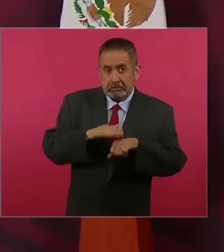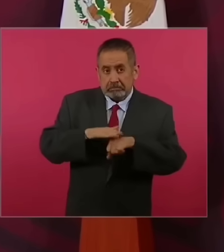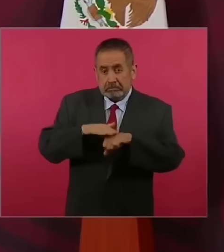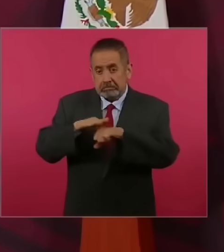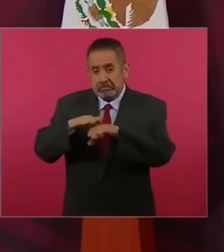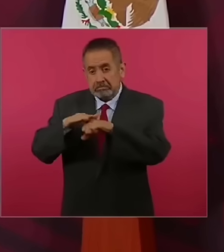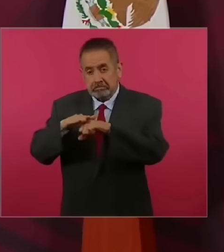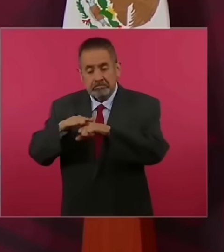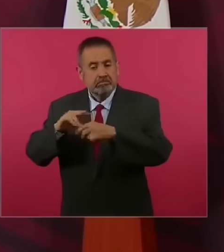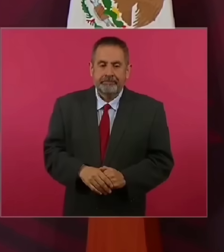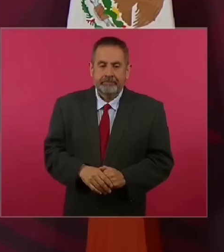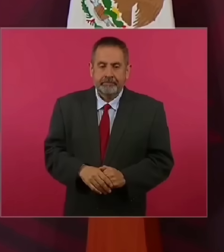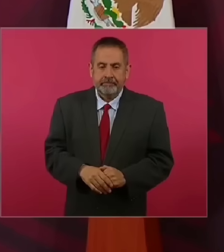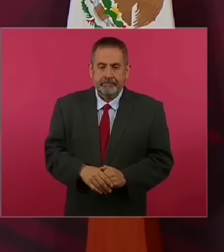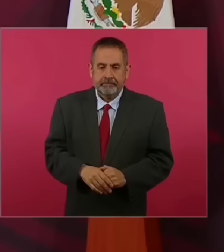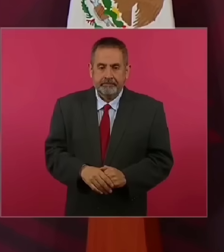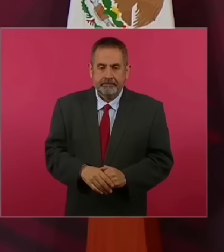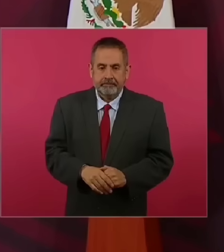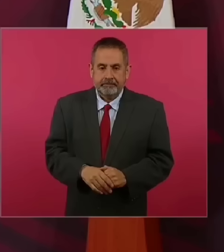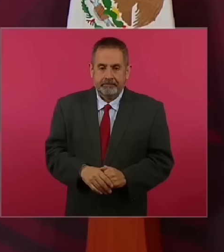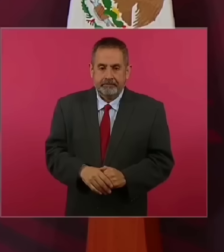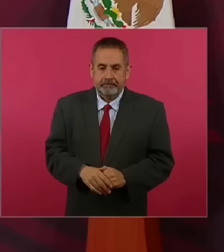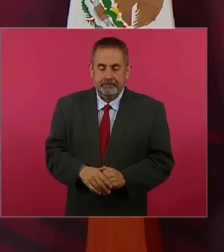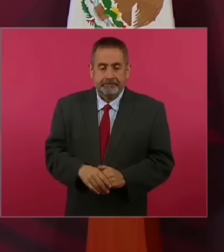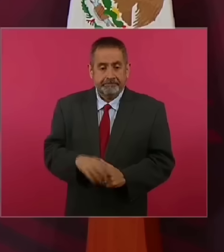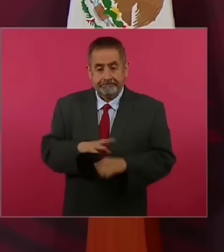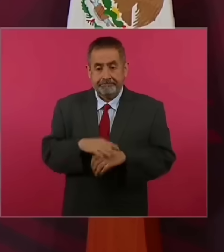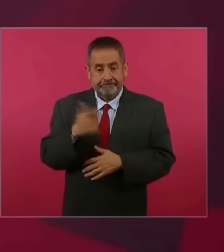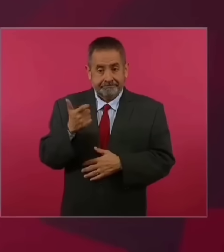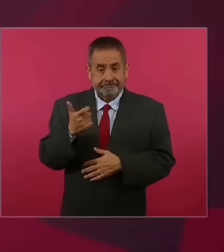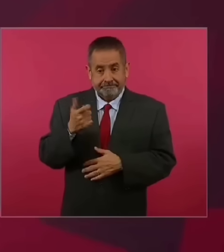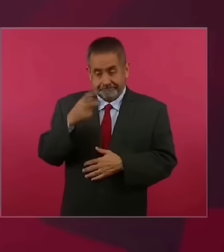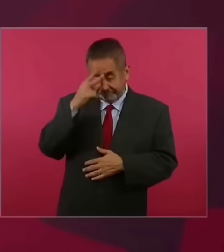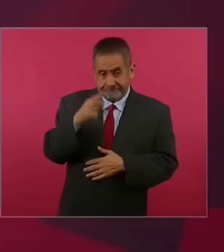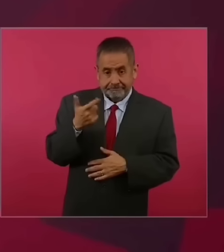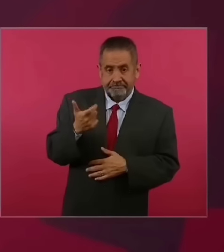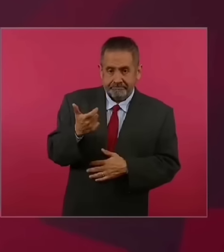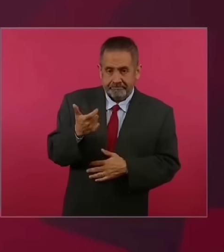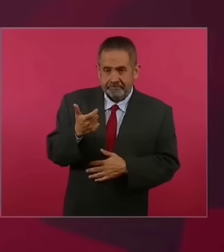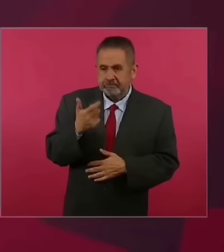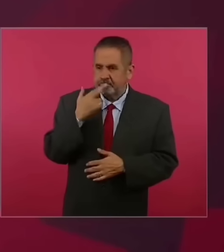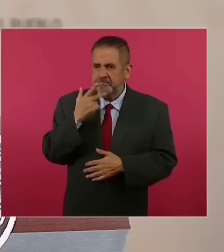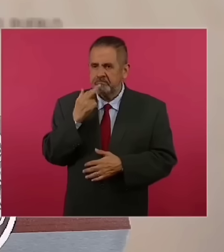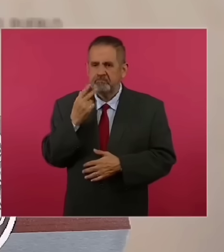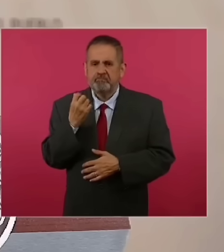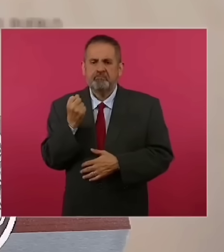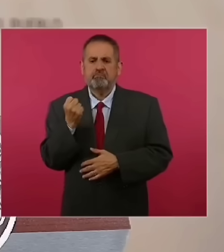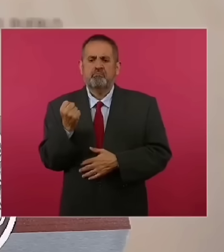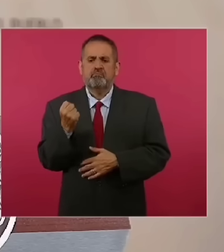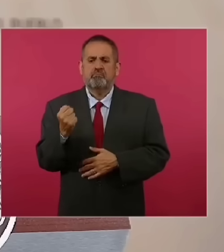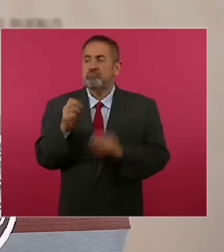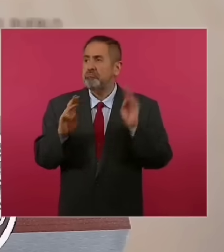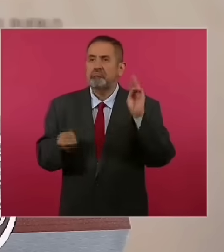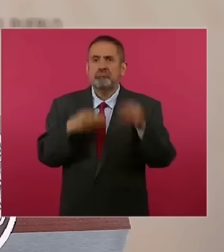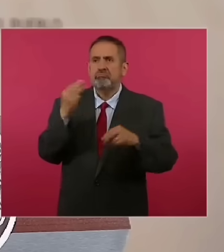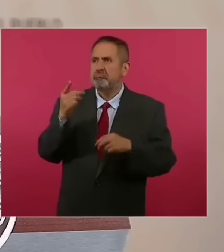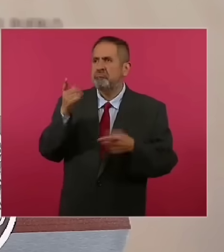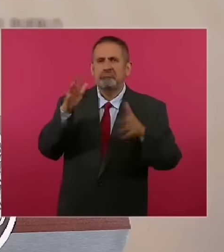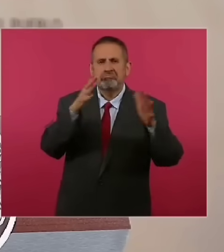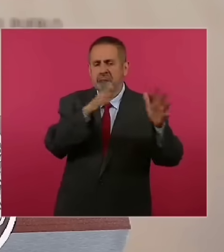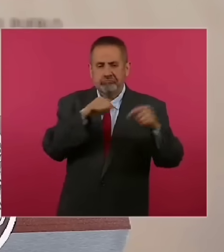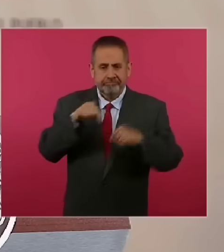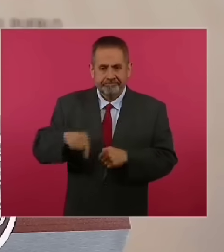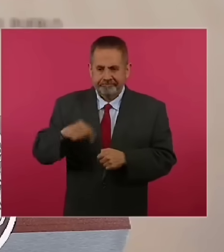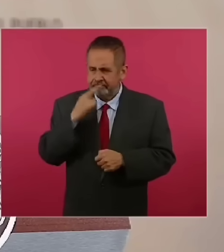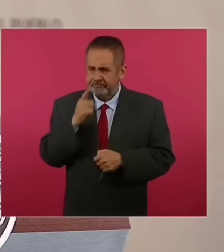Que no se daba esto. Y es la moneda, el peso, que más se ha fortalecido en el mundo